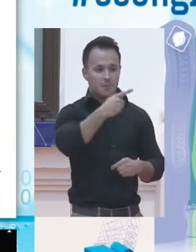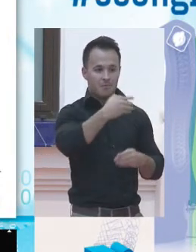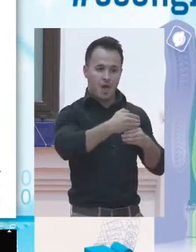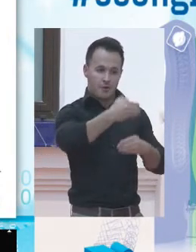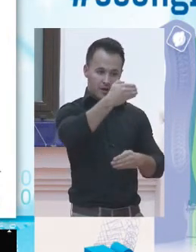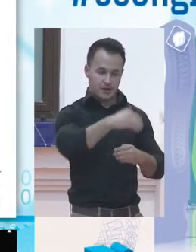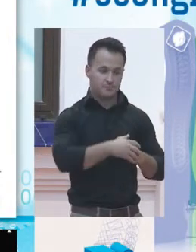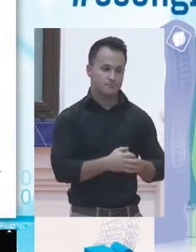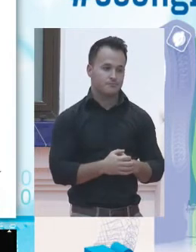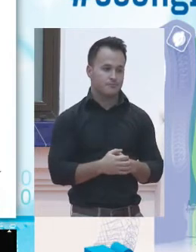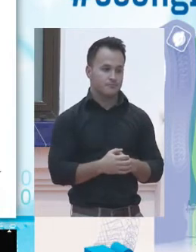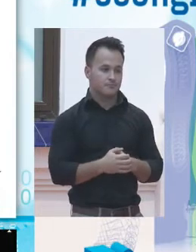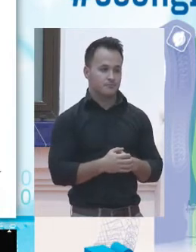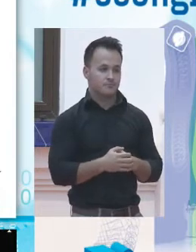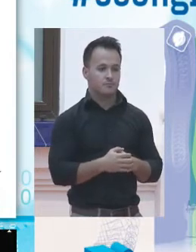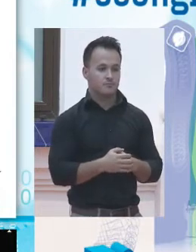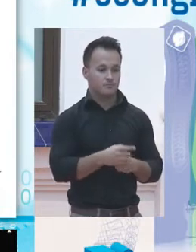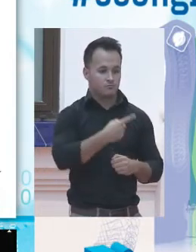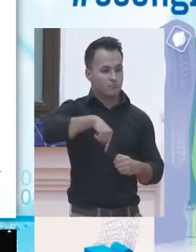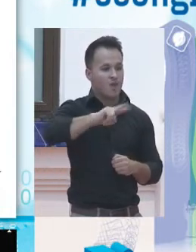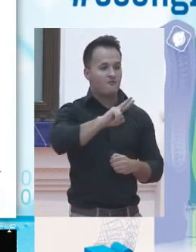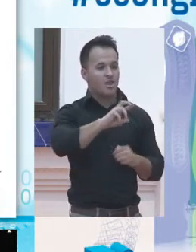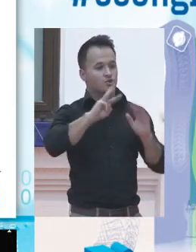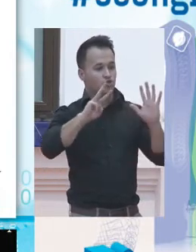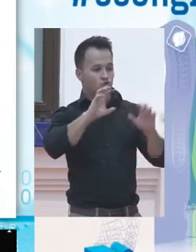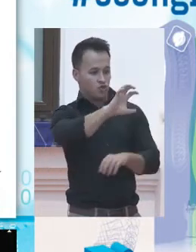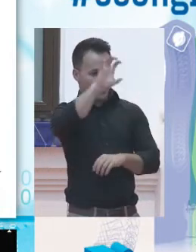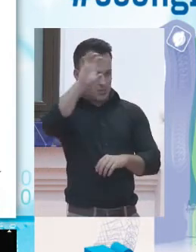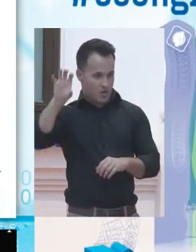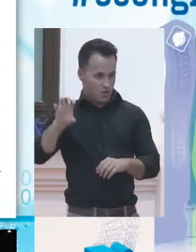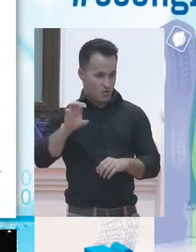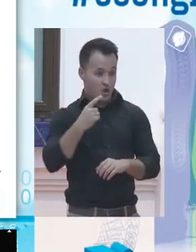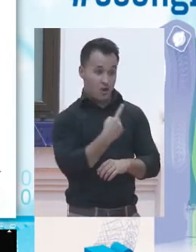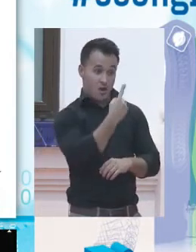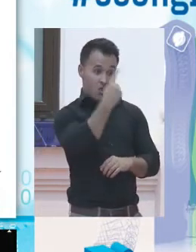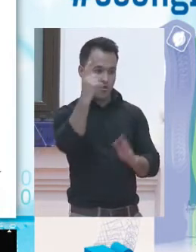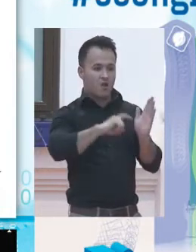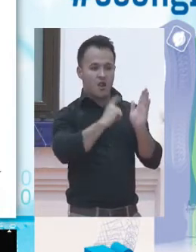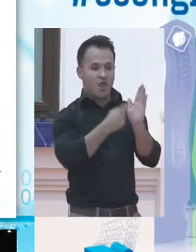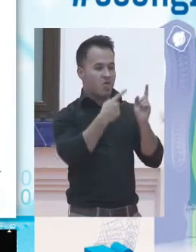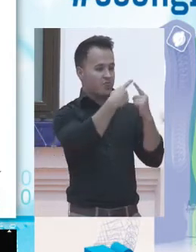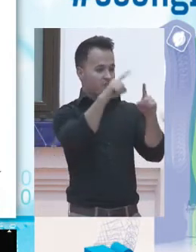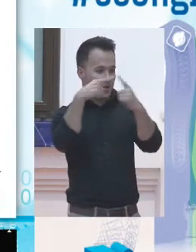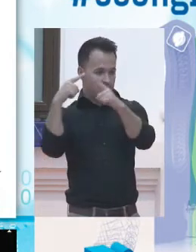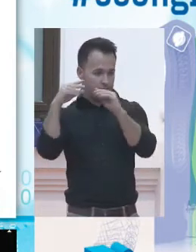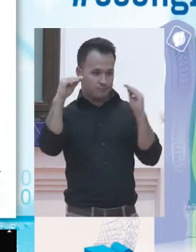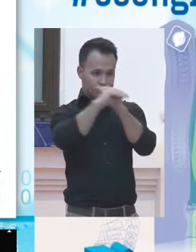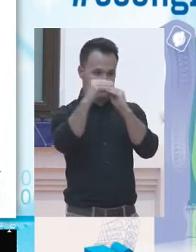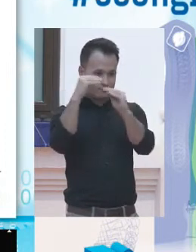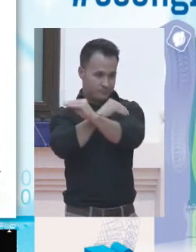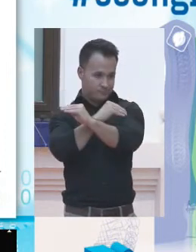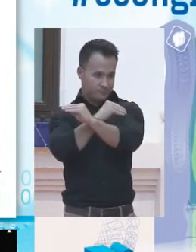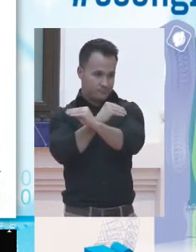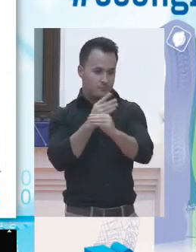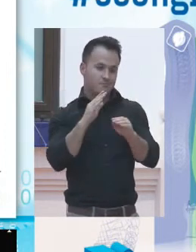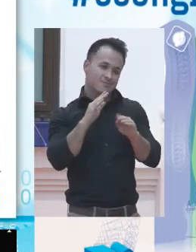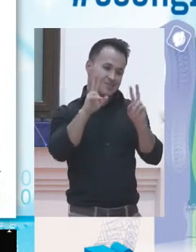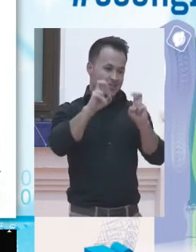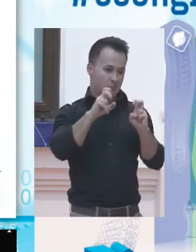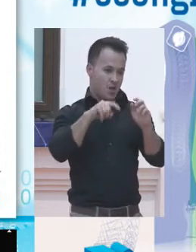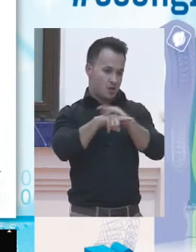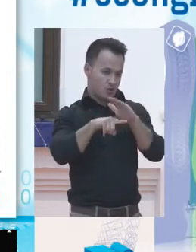barrera. Somos 28 estados en la Unión Europea y cada uno de ellos tiene una ley diferente y una reglamentación diferente para la gestión de datos y